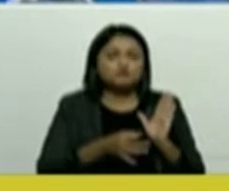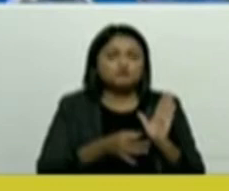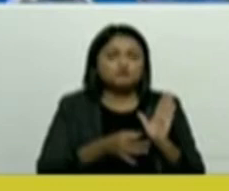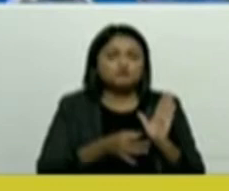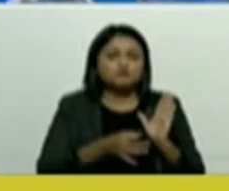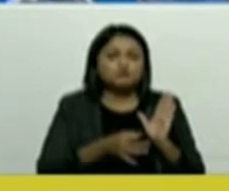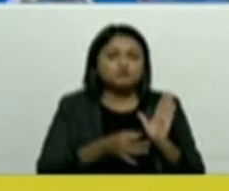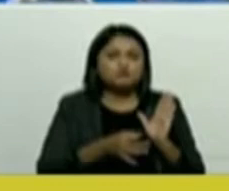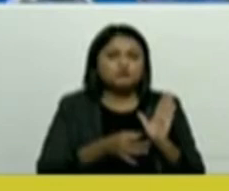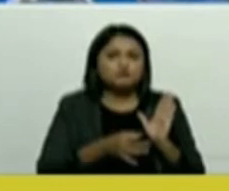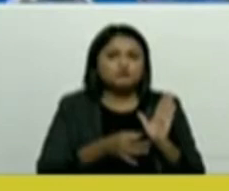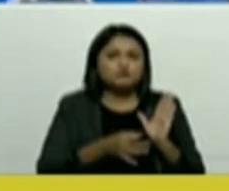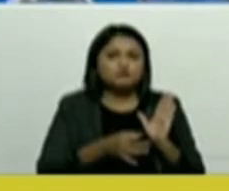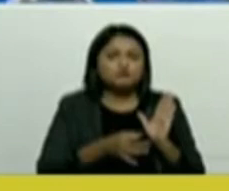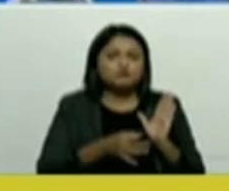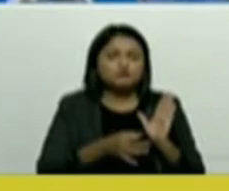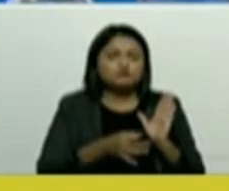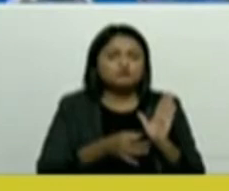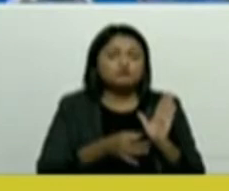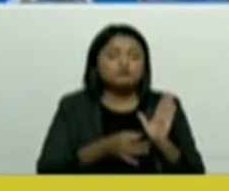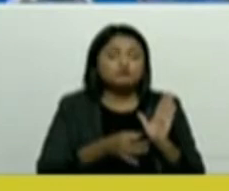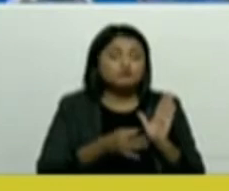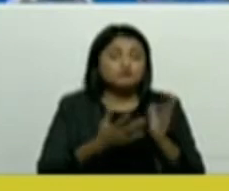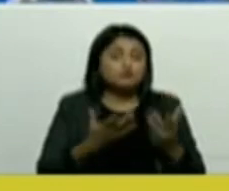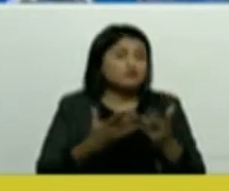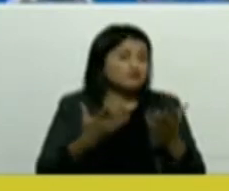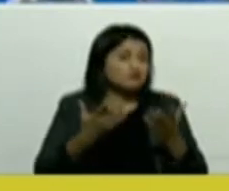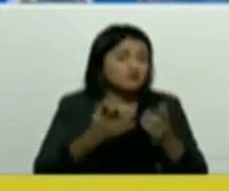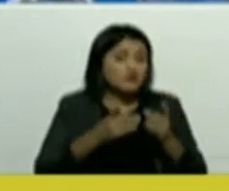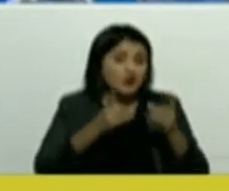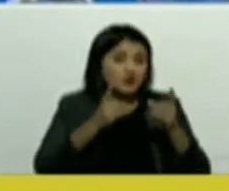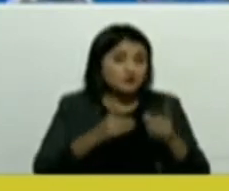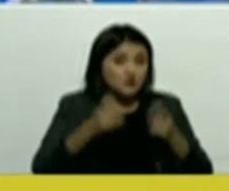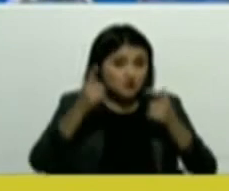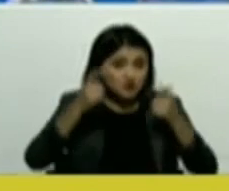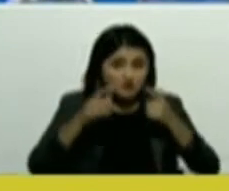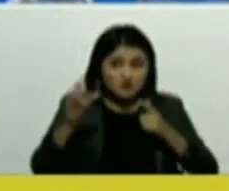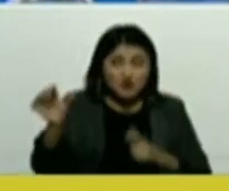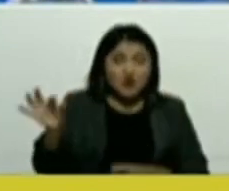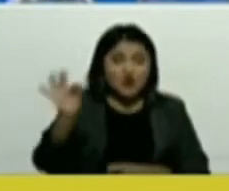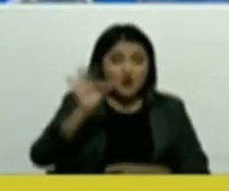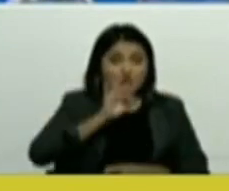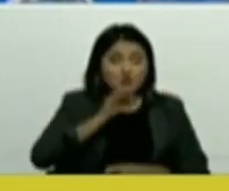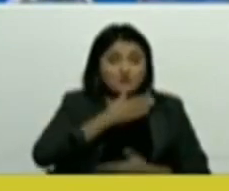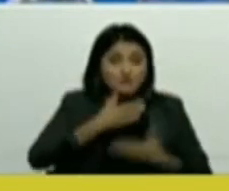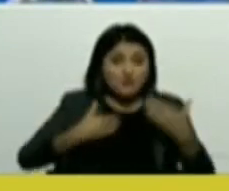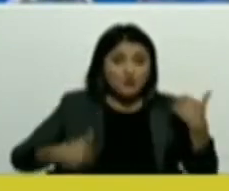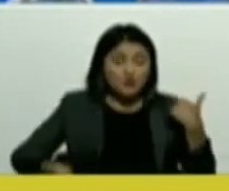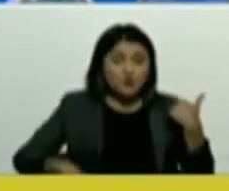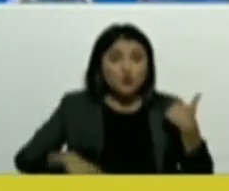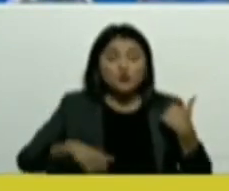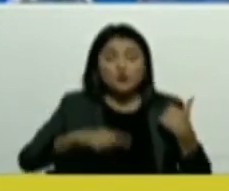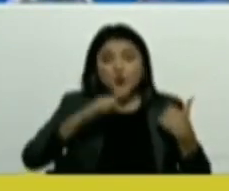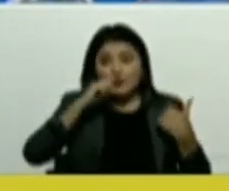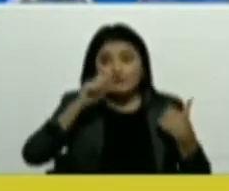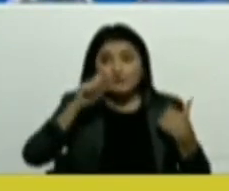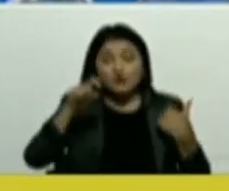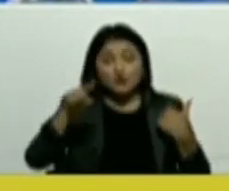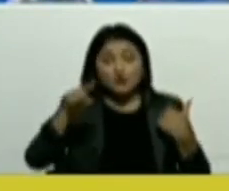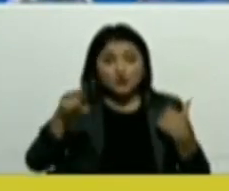Chávez's choice of him as his successor, que la decisión de Hugo Chávez de seleccionarlo como su